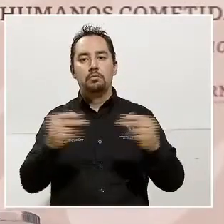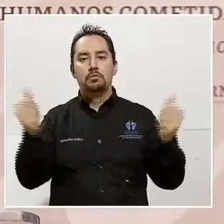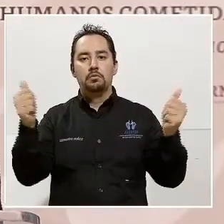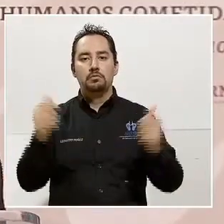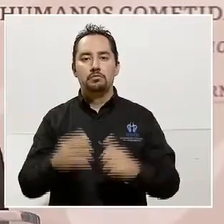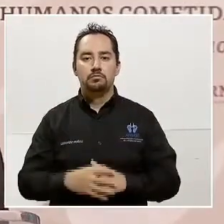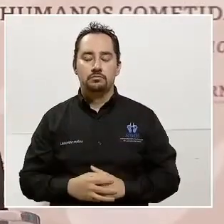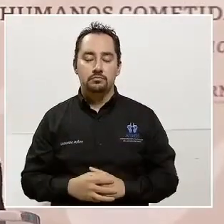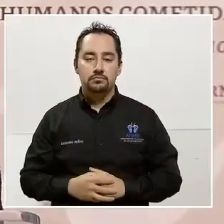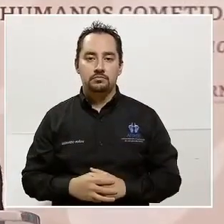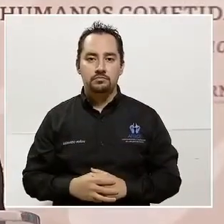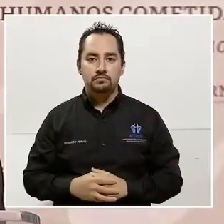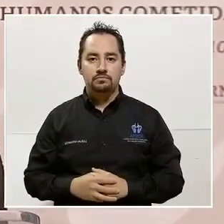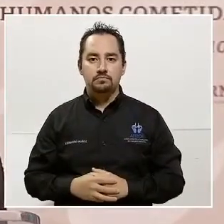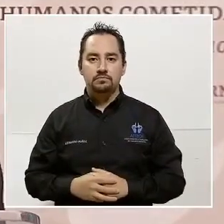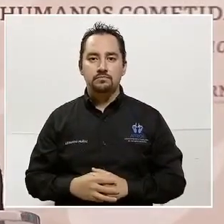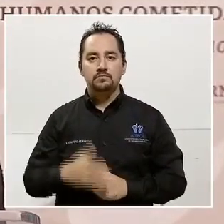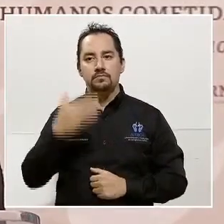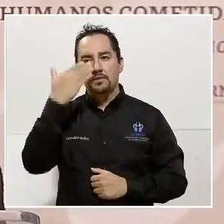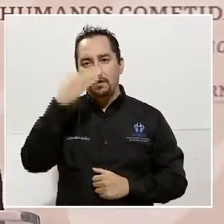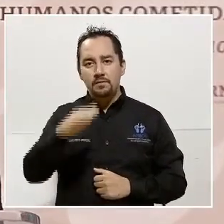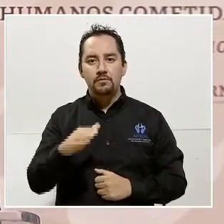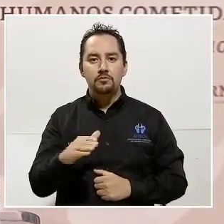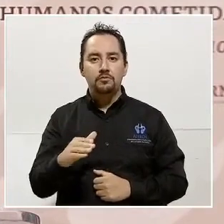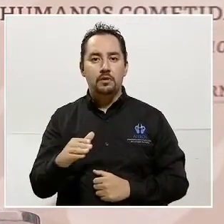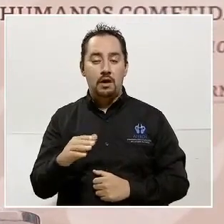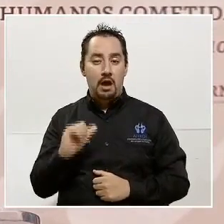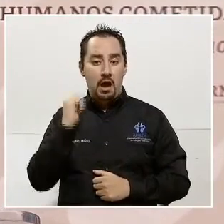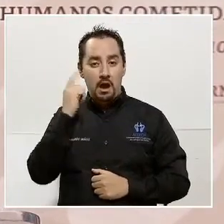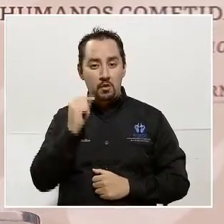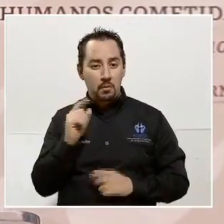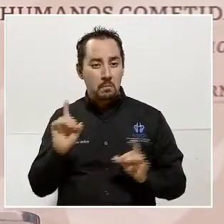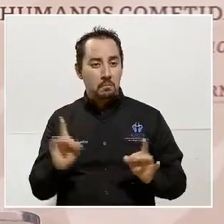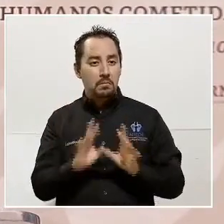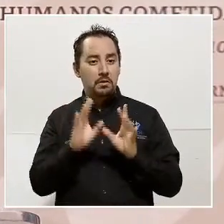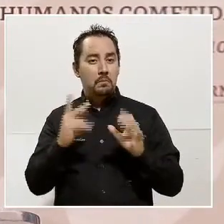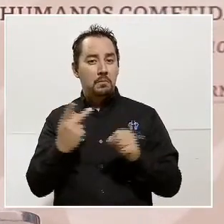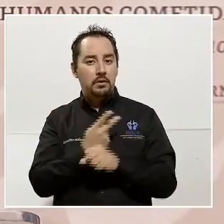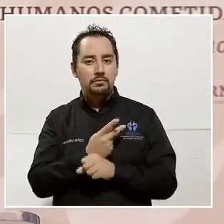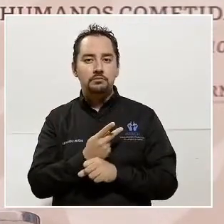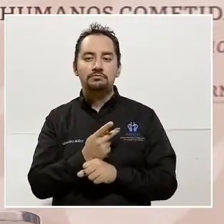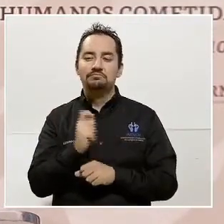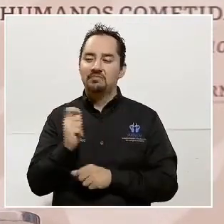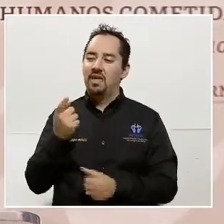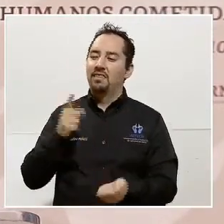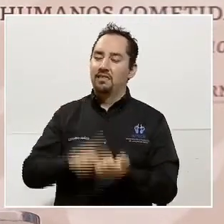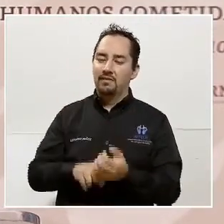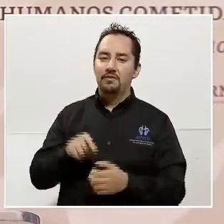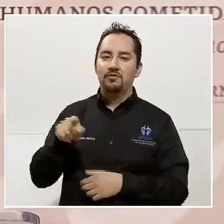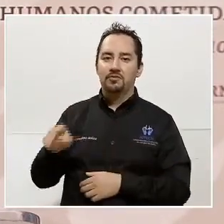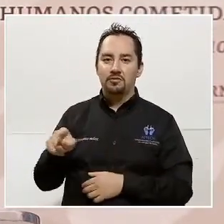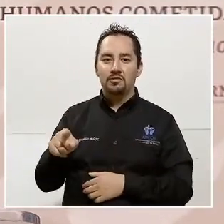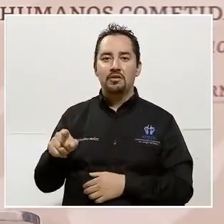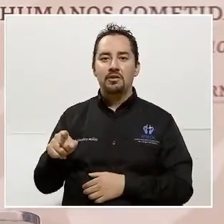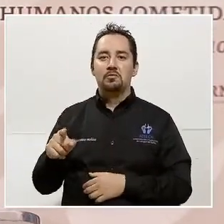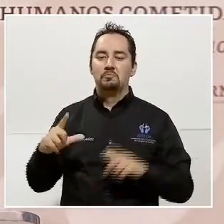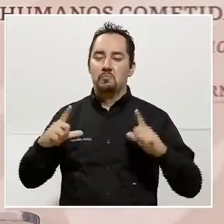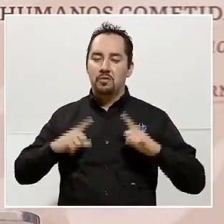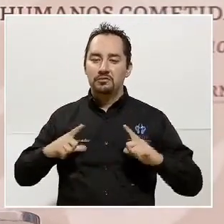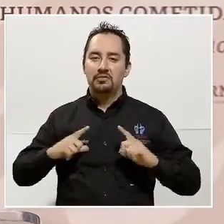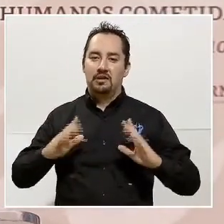Sabemos que cualquier acción contra insurgente involucró al Poder Judicial federal y